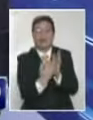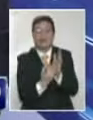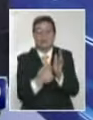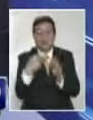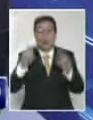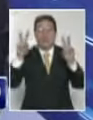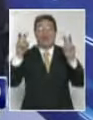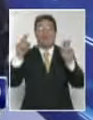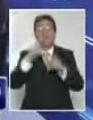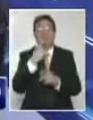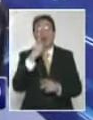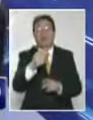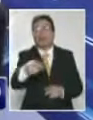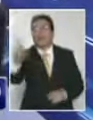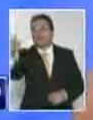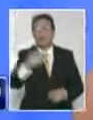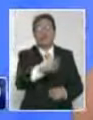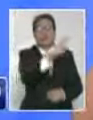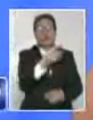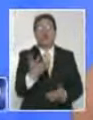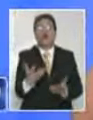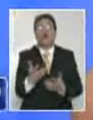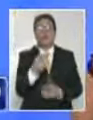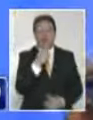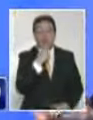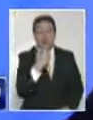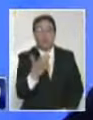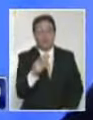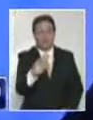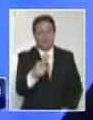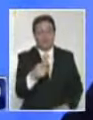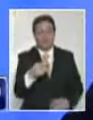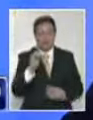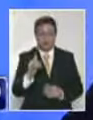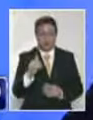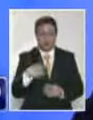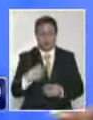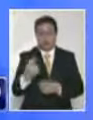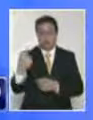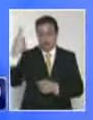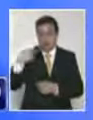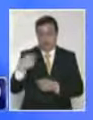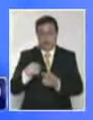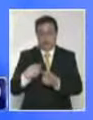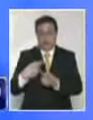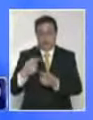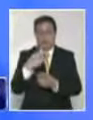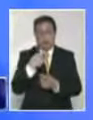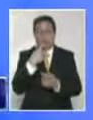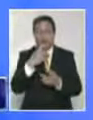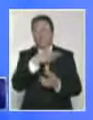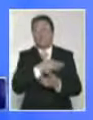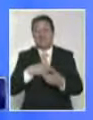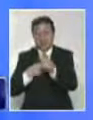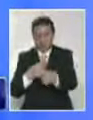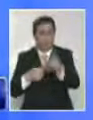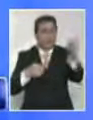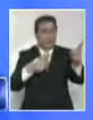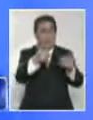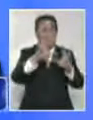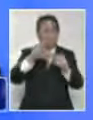se cubrían? No, nosotros recibíamos una pauta cuando tú de las funciones, de entrevistar a ministros, cubrir tal